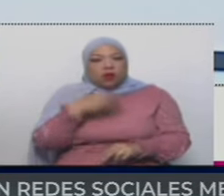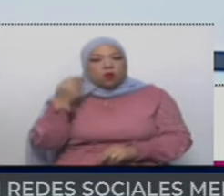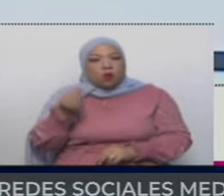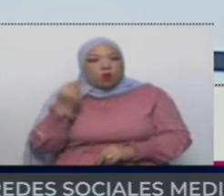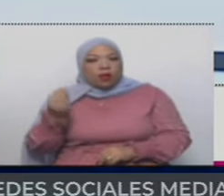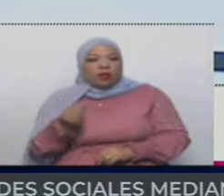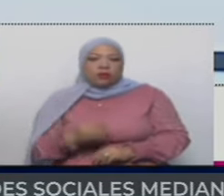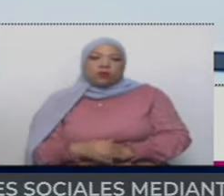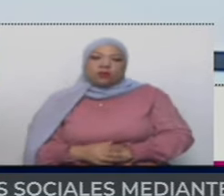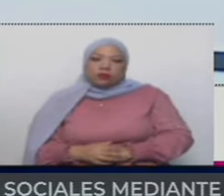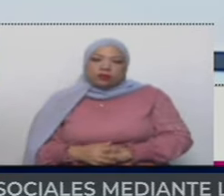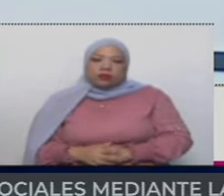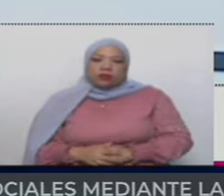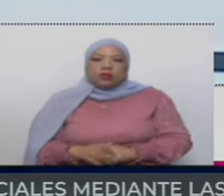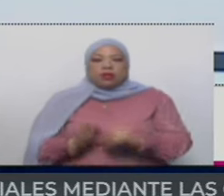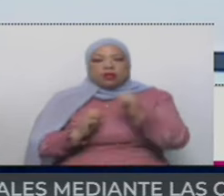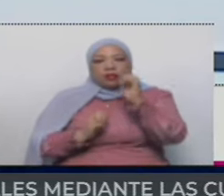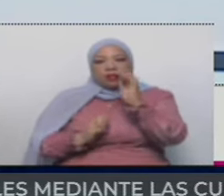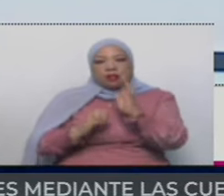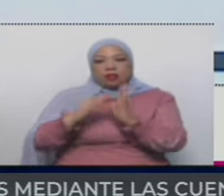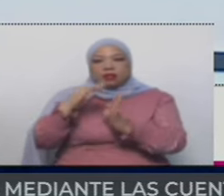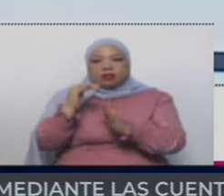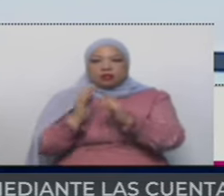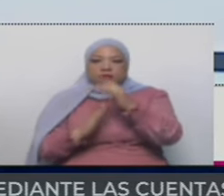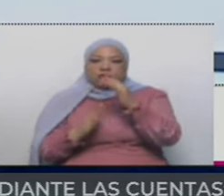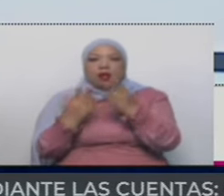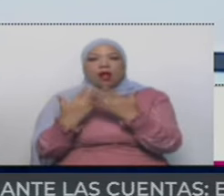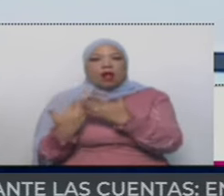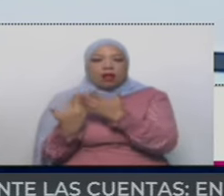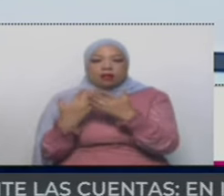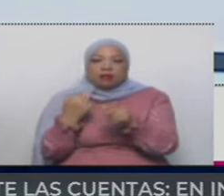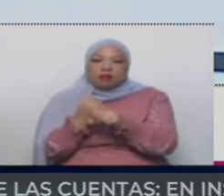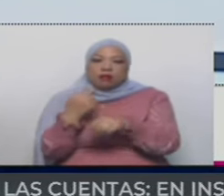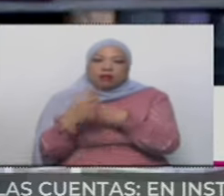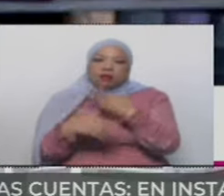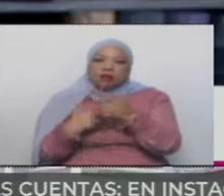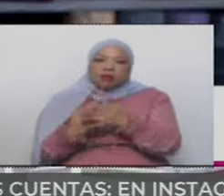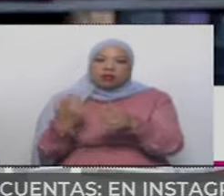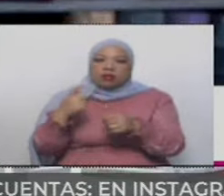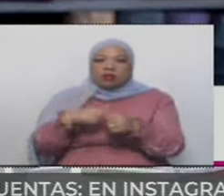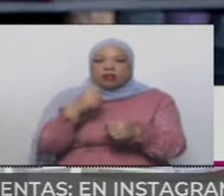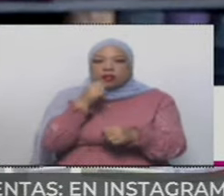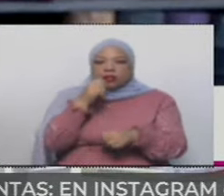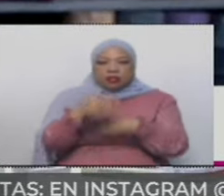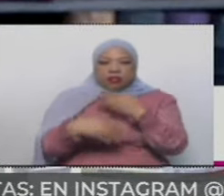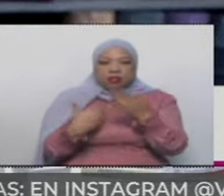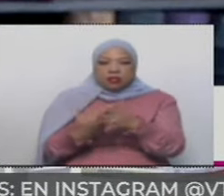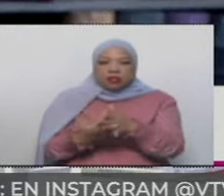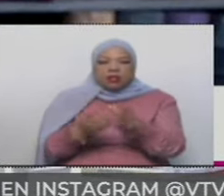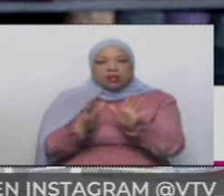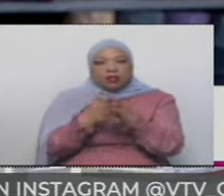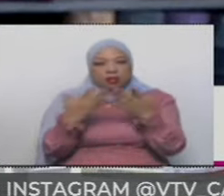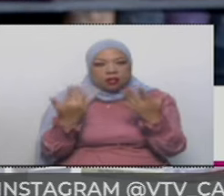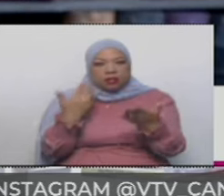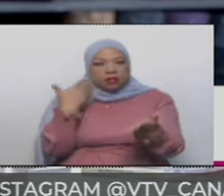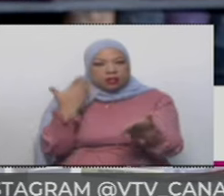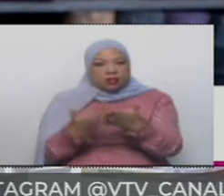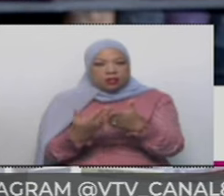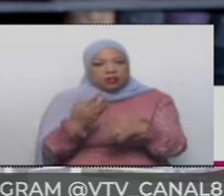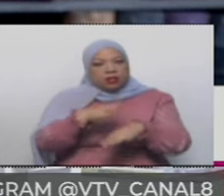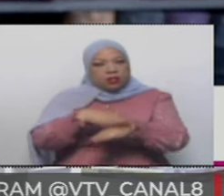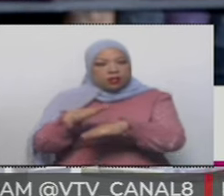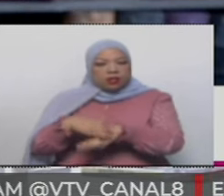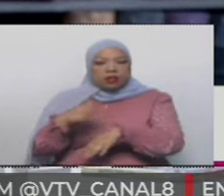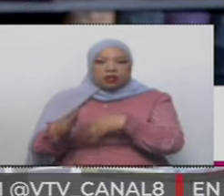la juventud. Una biblioteca básica de lectura para introducirlos a ellos en el libro. Como dice un libro